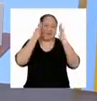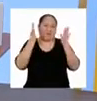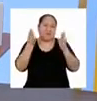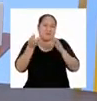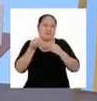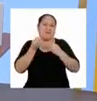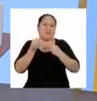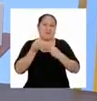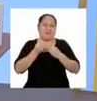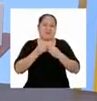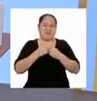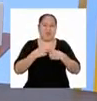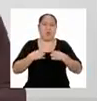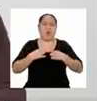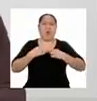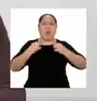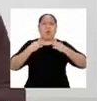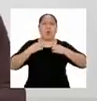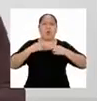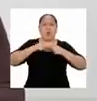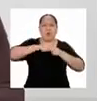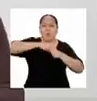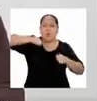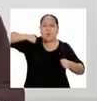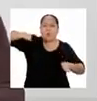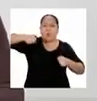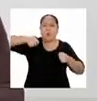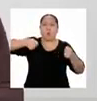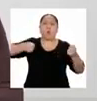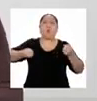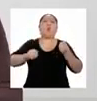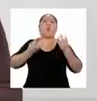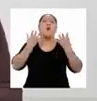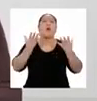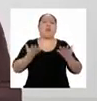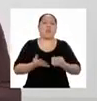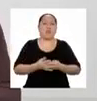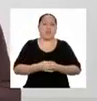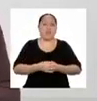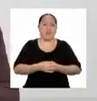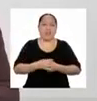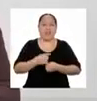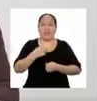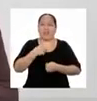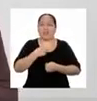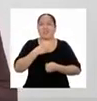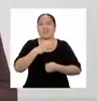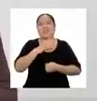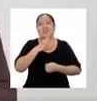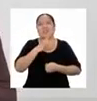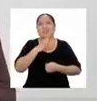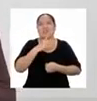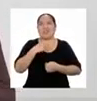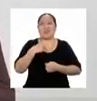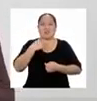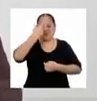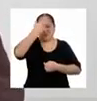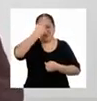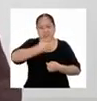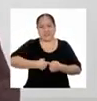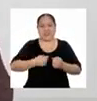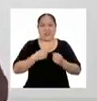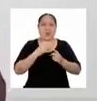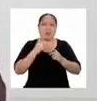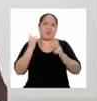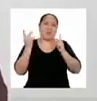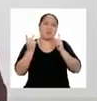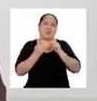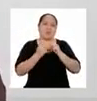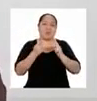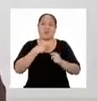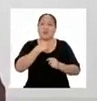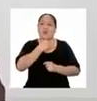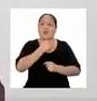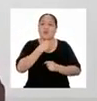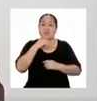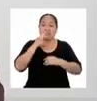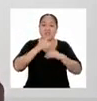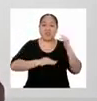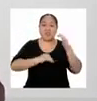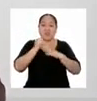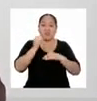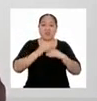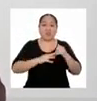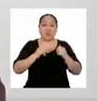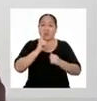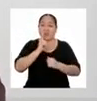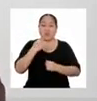calcular cuánta tela usar. Entonces, estás hablando con la persona perfecta para ayudarte. Me gusta la construcción. Cuando